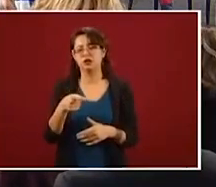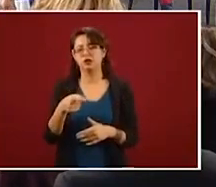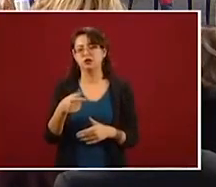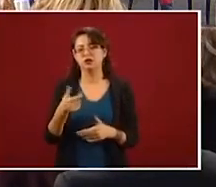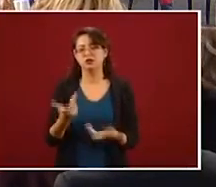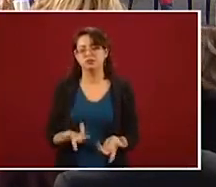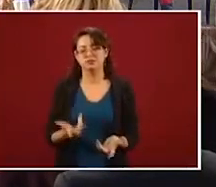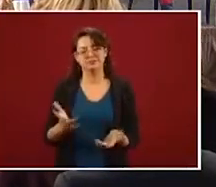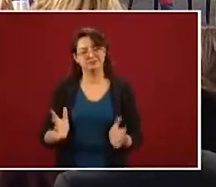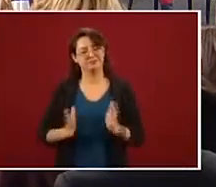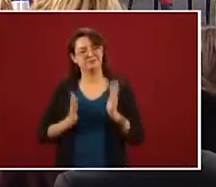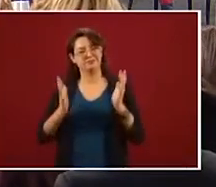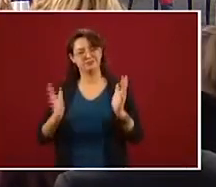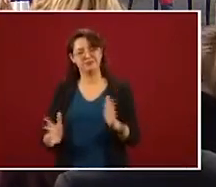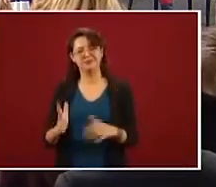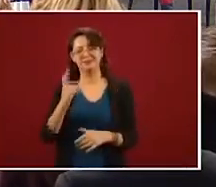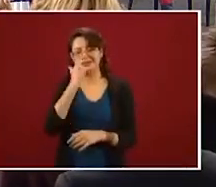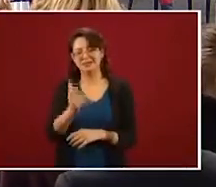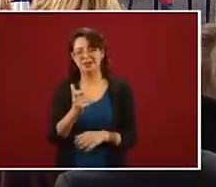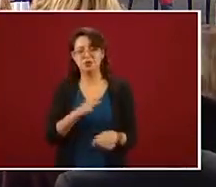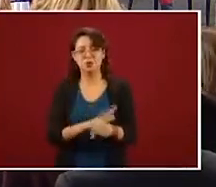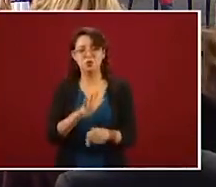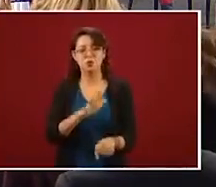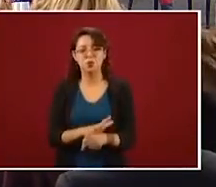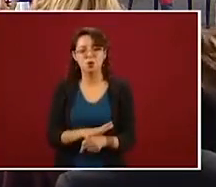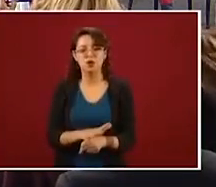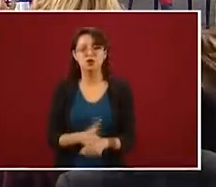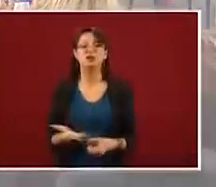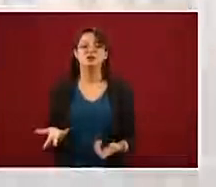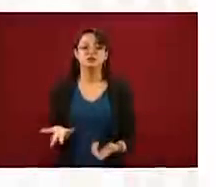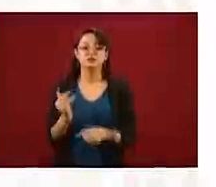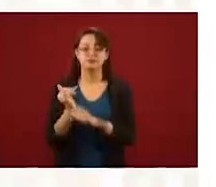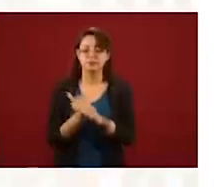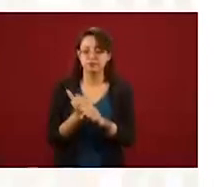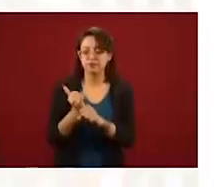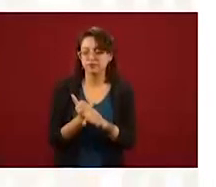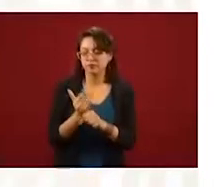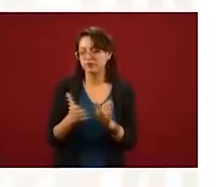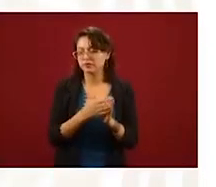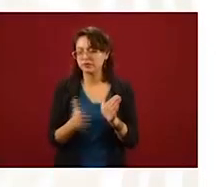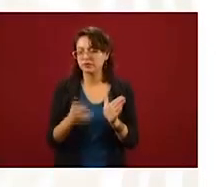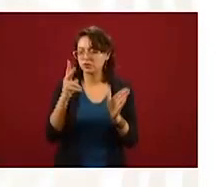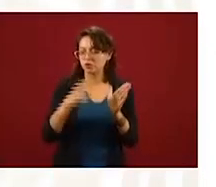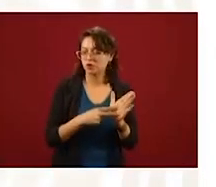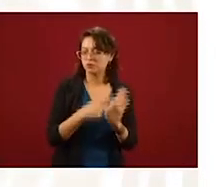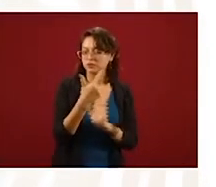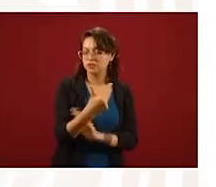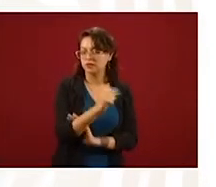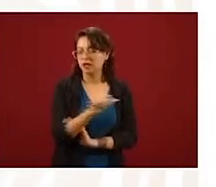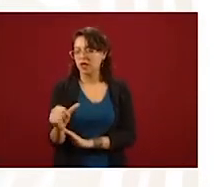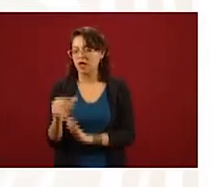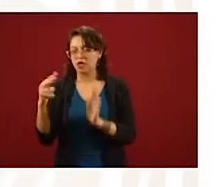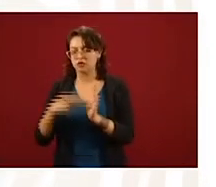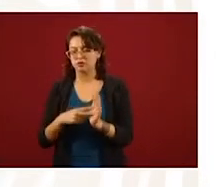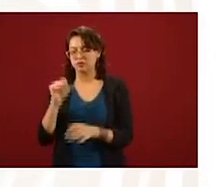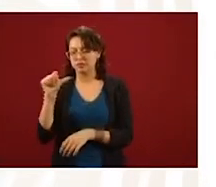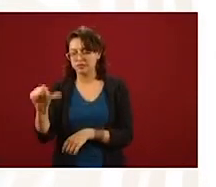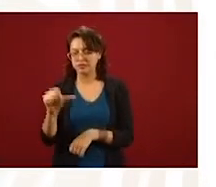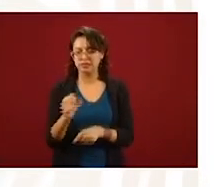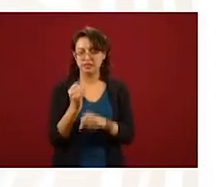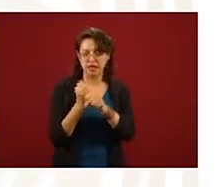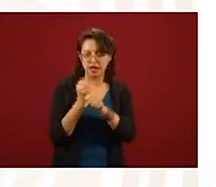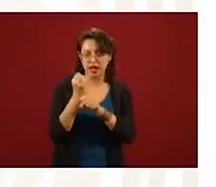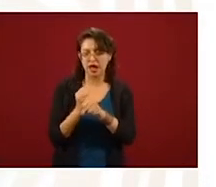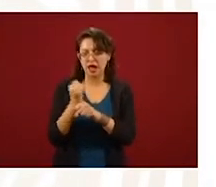el dato llamativo aquí es que estamos investigando durante el periodo de 2007 a 2016 más de